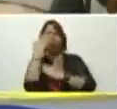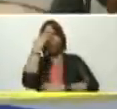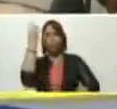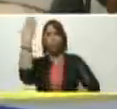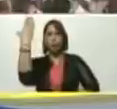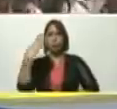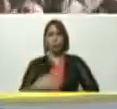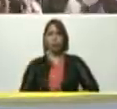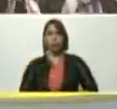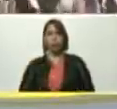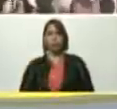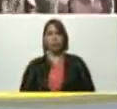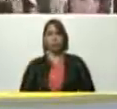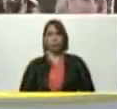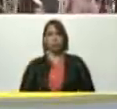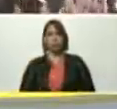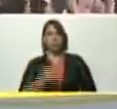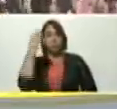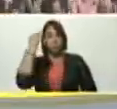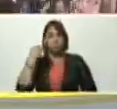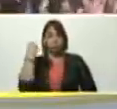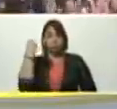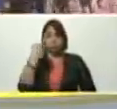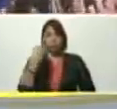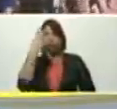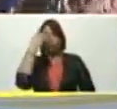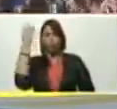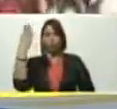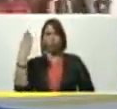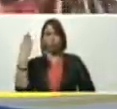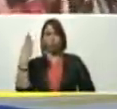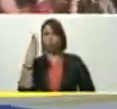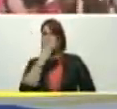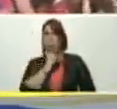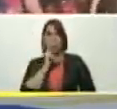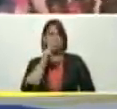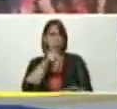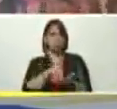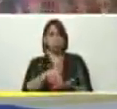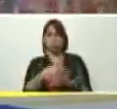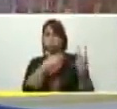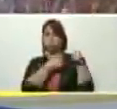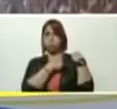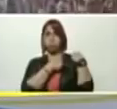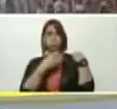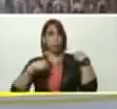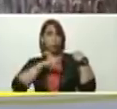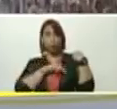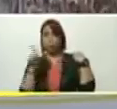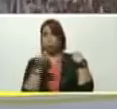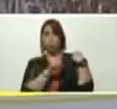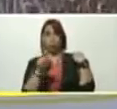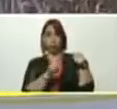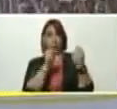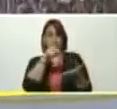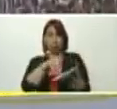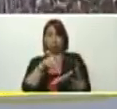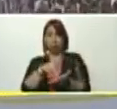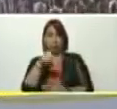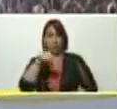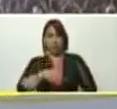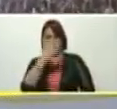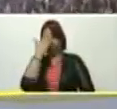Porque si no hubiera sido por la bendición de Dios, yo no estaría aquí. Nosotros no estaríamos aquí. Y hemos